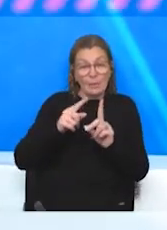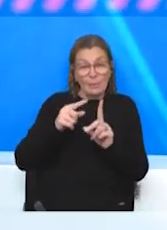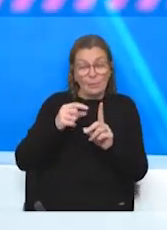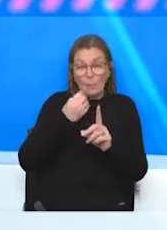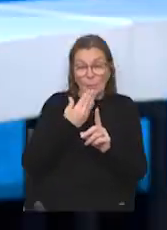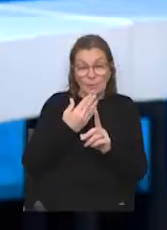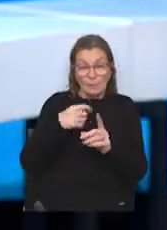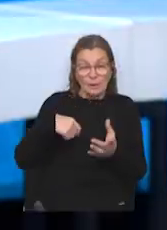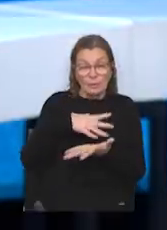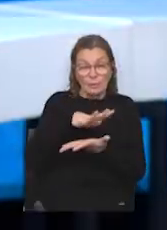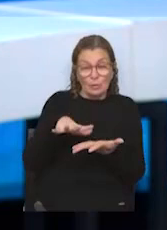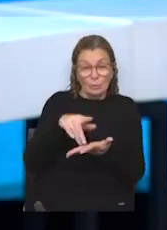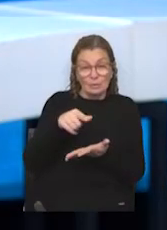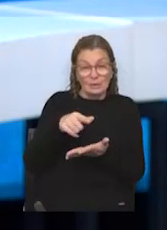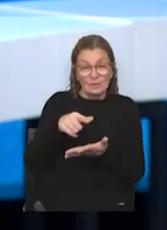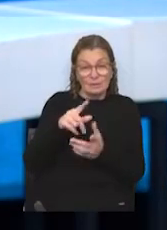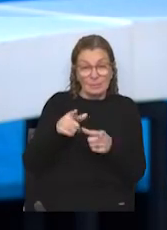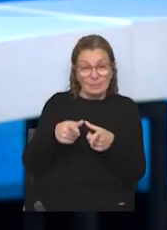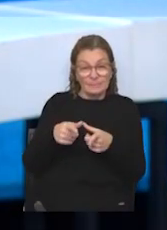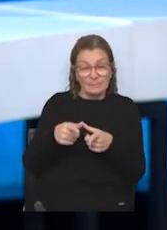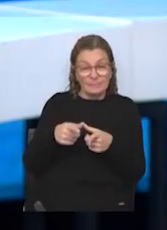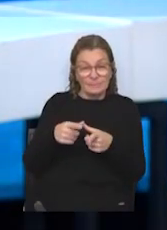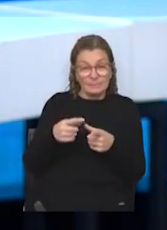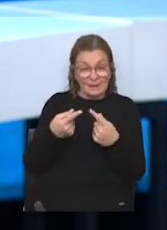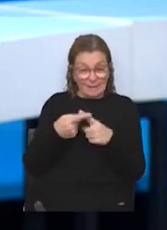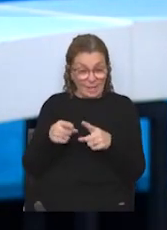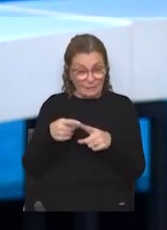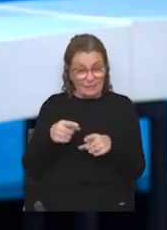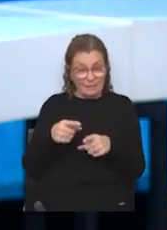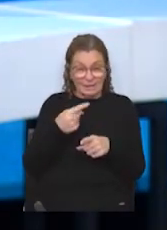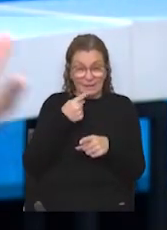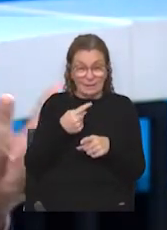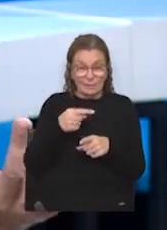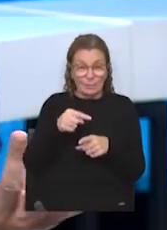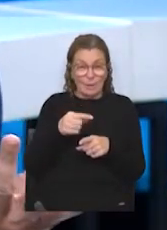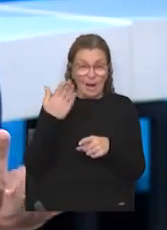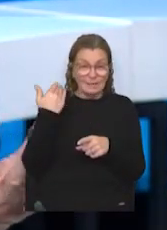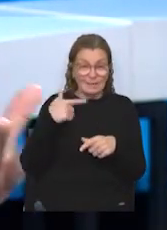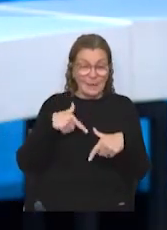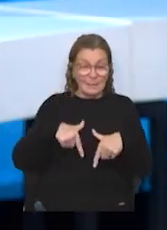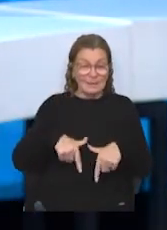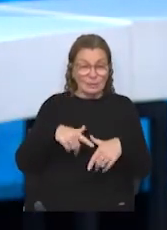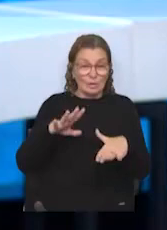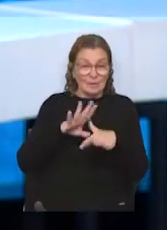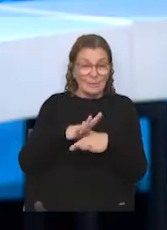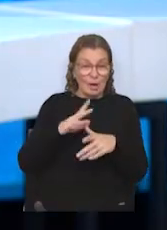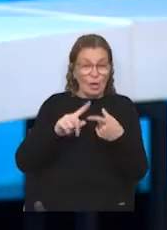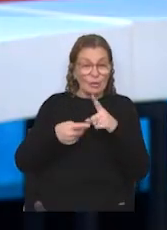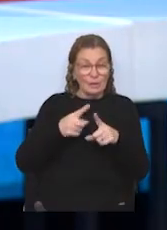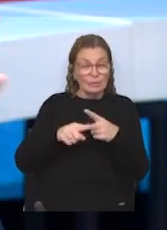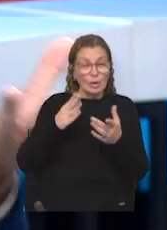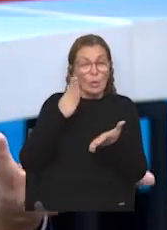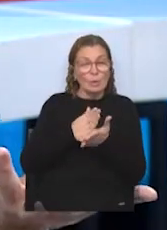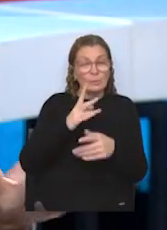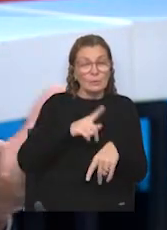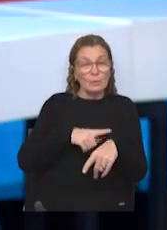comunidad eh Ustedes han tenido Más allá de estas diferencias que que manej que tuvieron con el exministro lema han tenido contacto en estos últimos